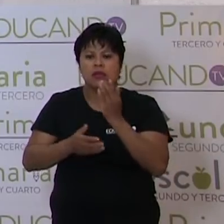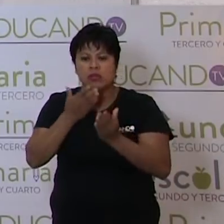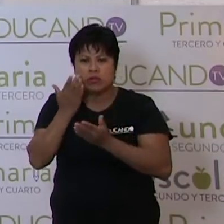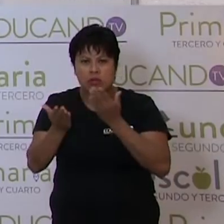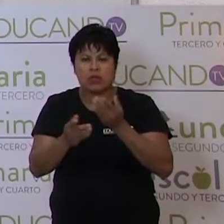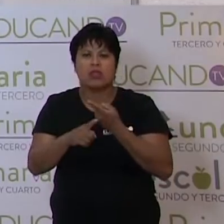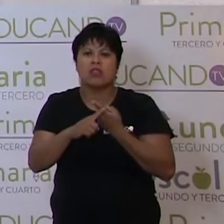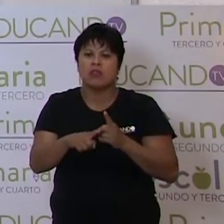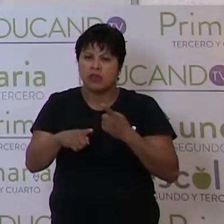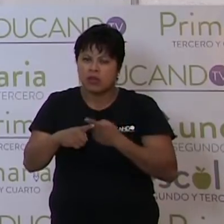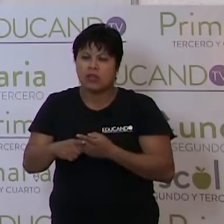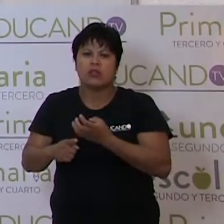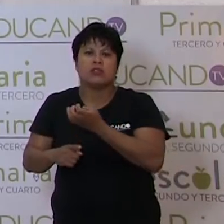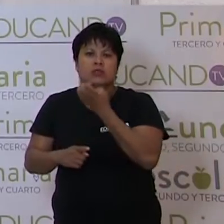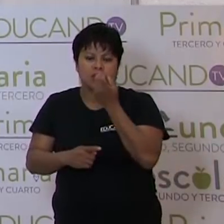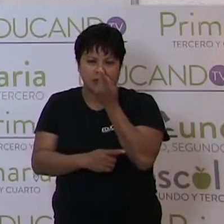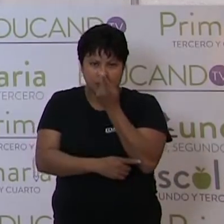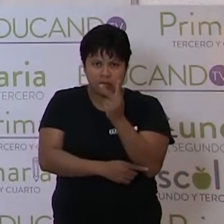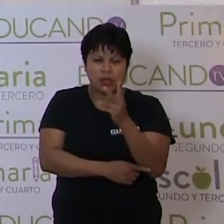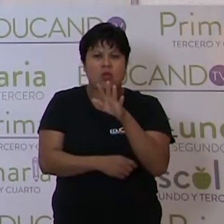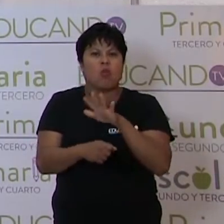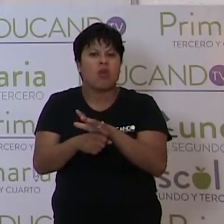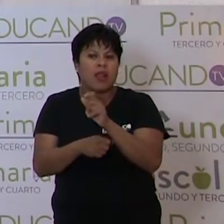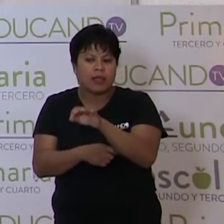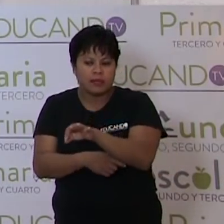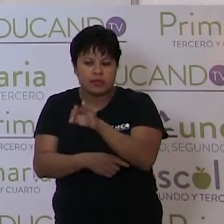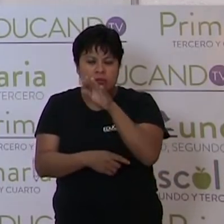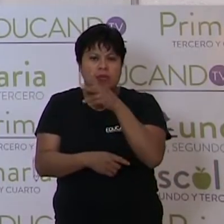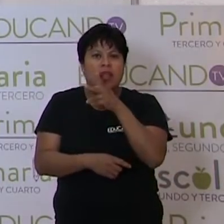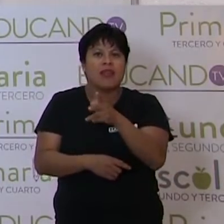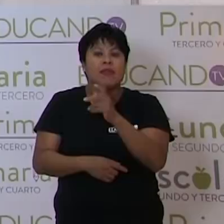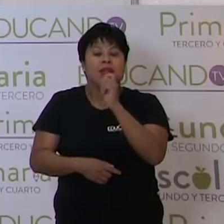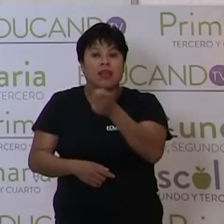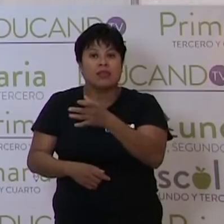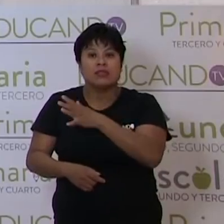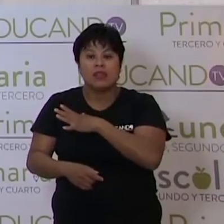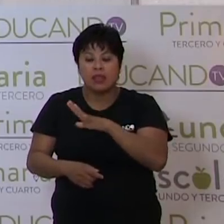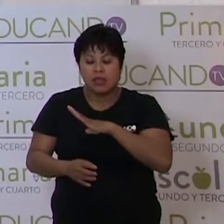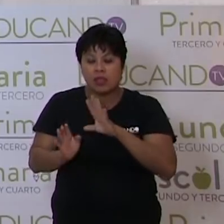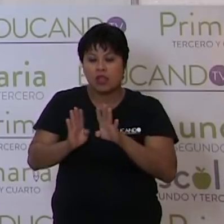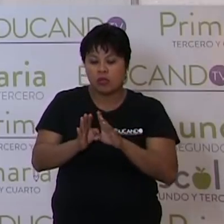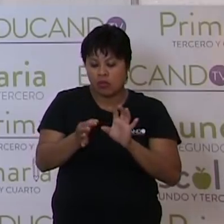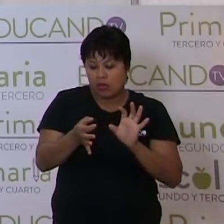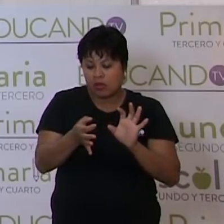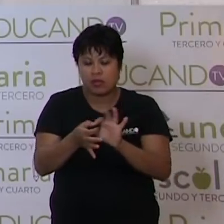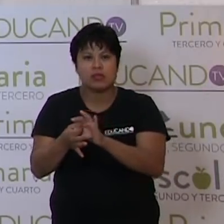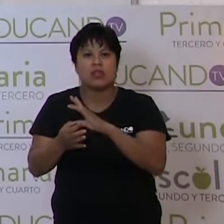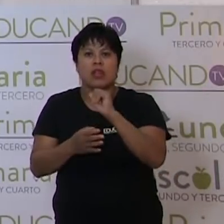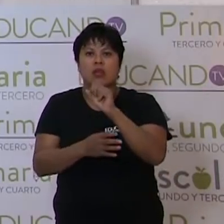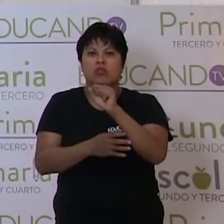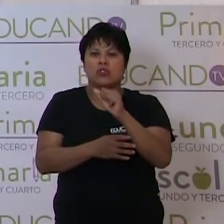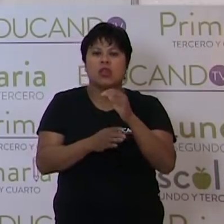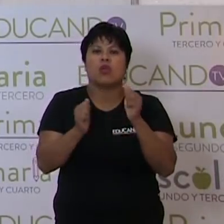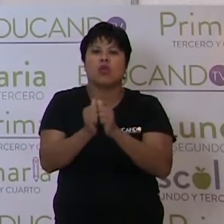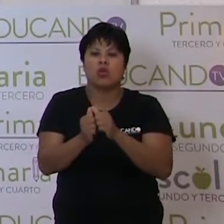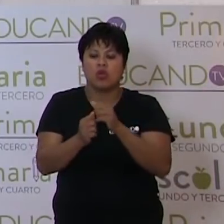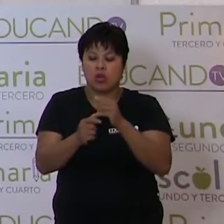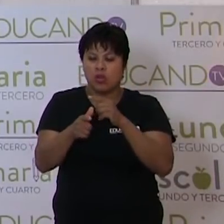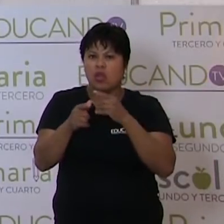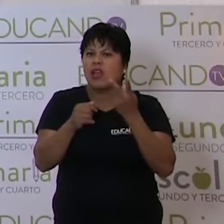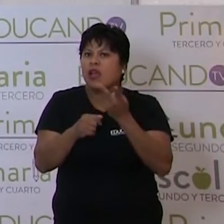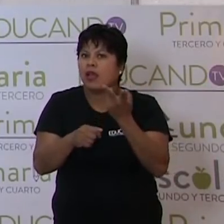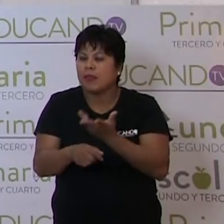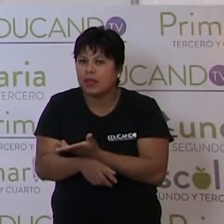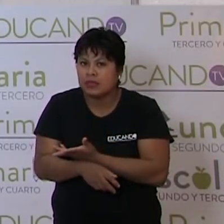varias primarias. ¿Cuál es la palabra que está enlazando la causa con la consecuencia?